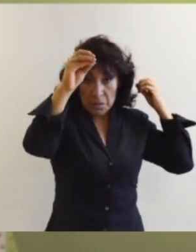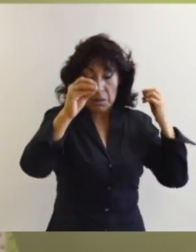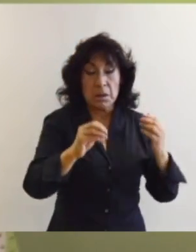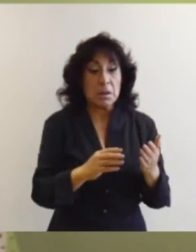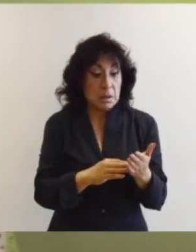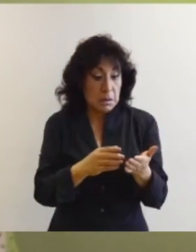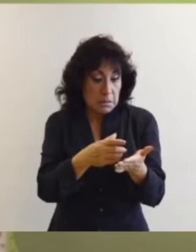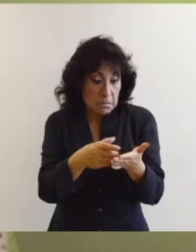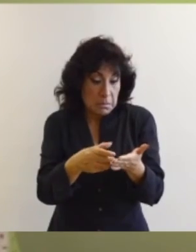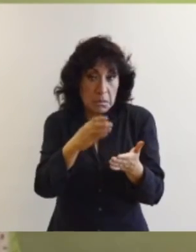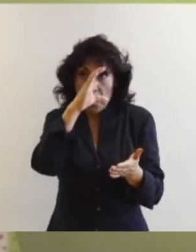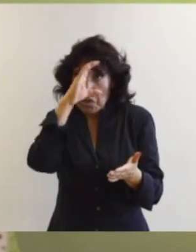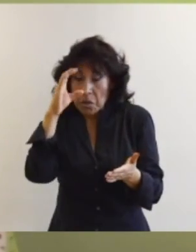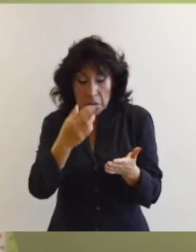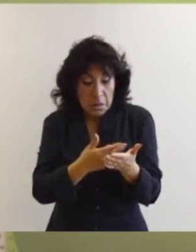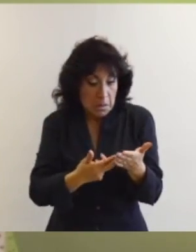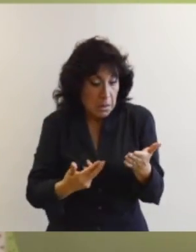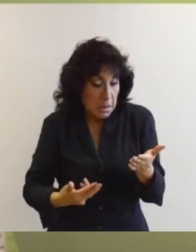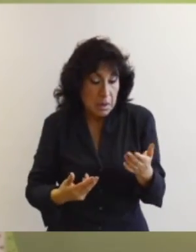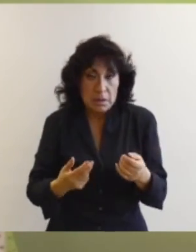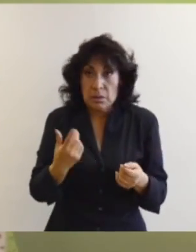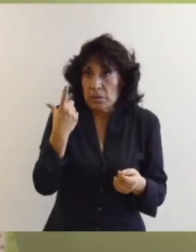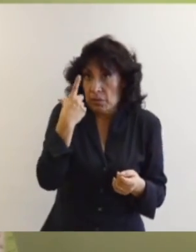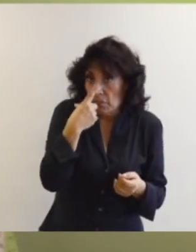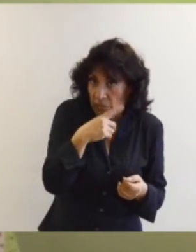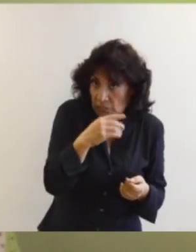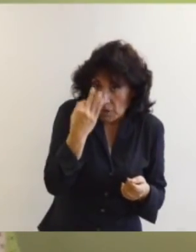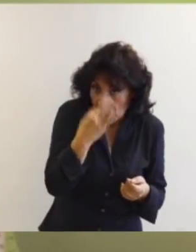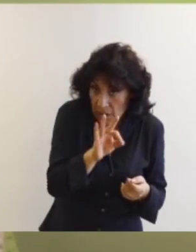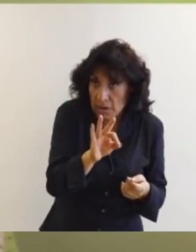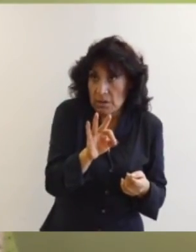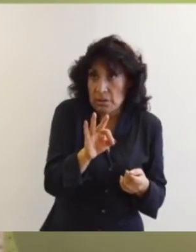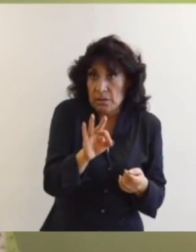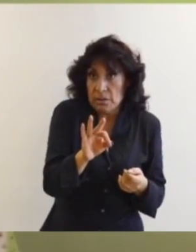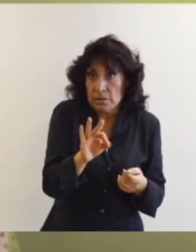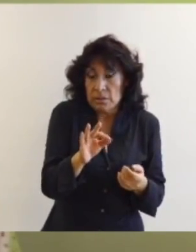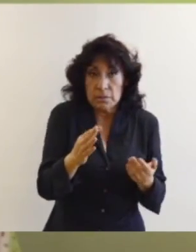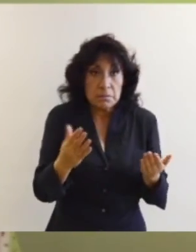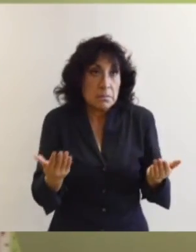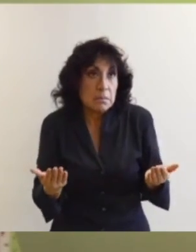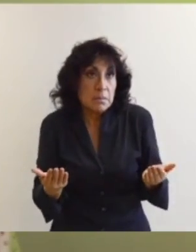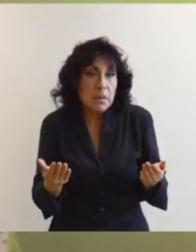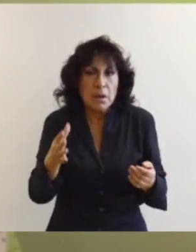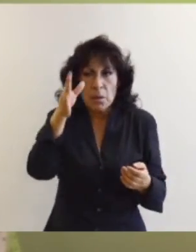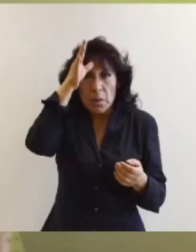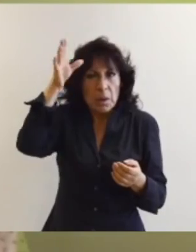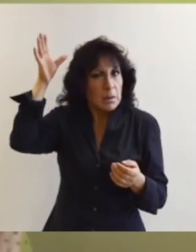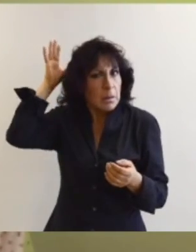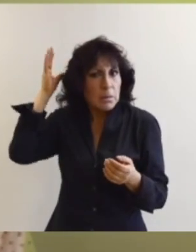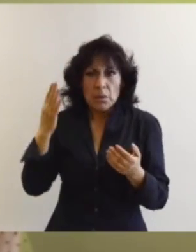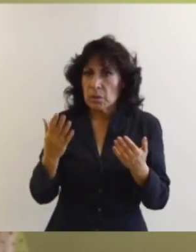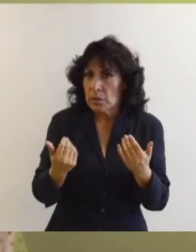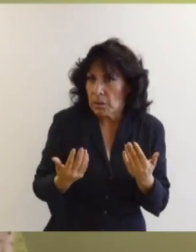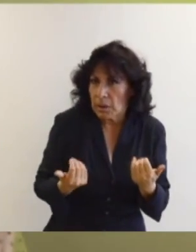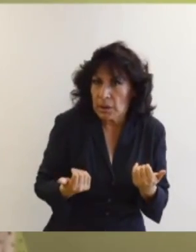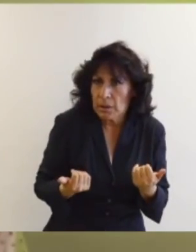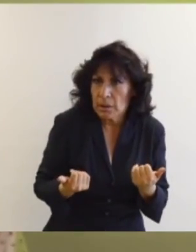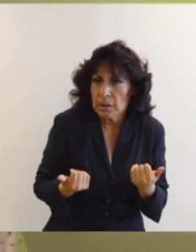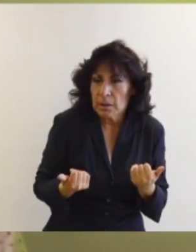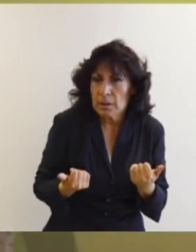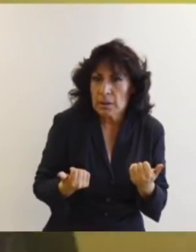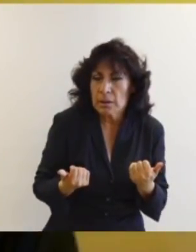quedan retratos, aunque se apresura a declarar que favorecidos y falsos. ¿No los hay de Cuauhtémoc?